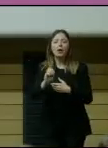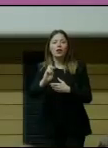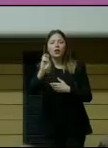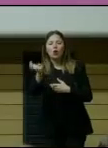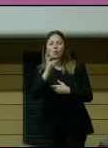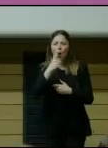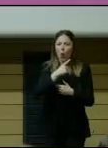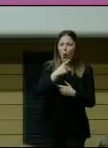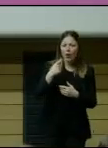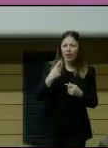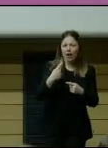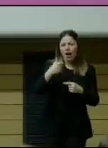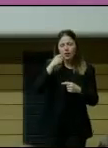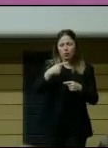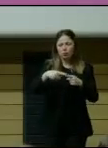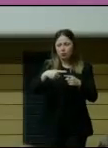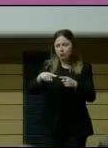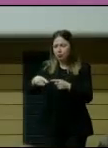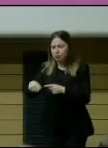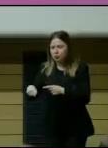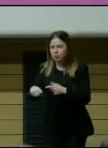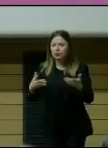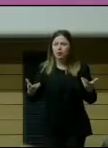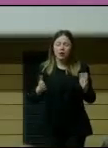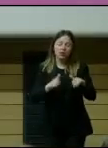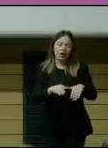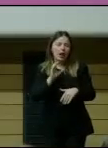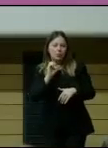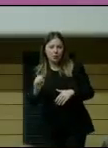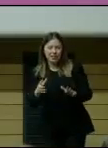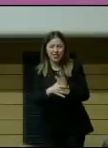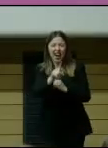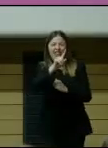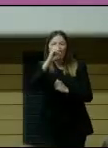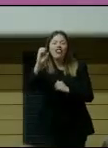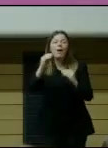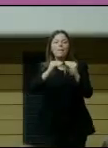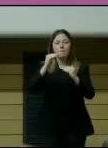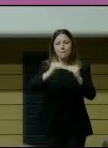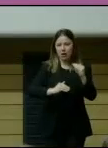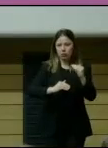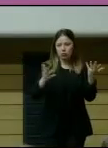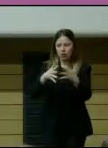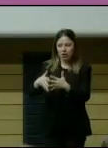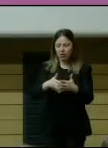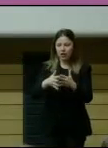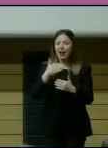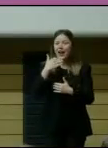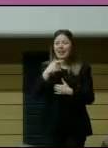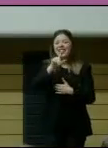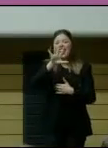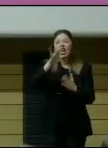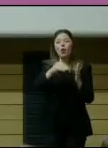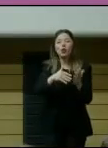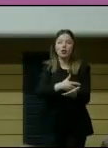una dolencia de diferente naturaleza y terminaron adictos, no llegan ni a 100. No llegan ni a 100 cuando en Estados Unidos tienen más de